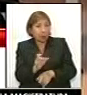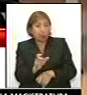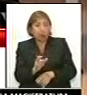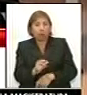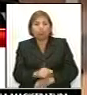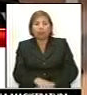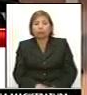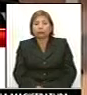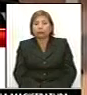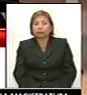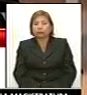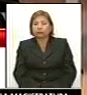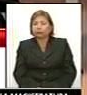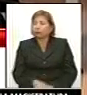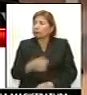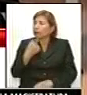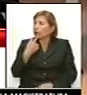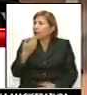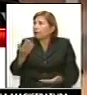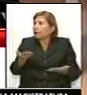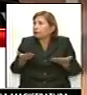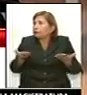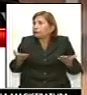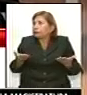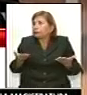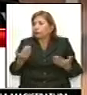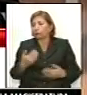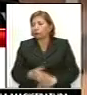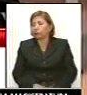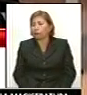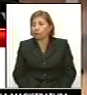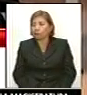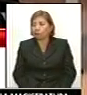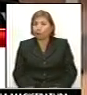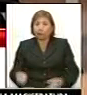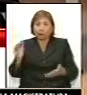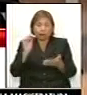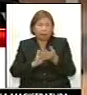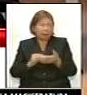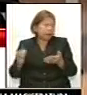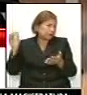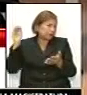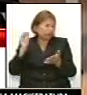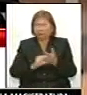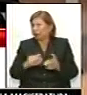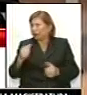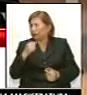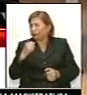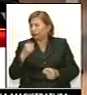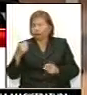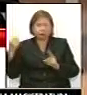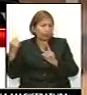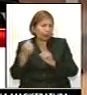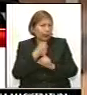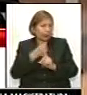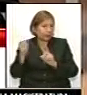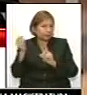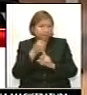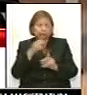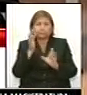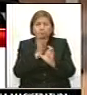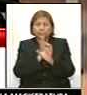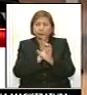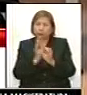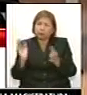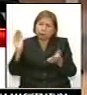fue donde más abuso físico y psicológico he sentido yo,